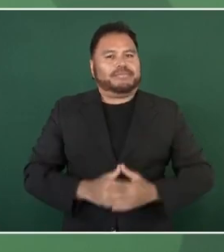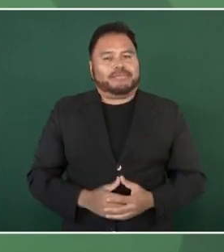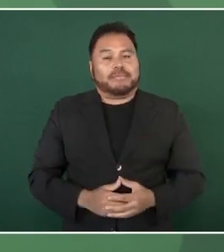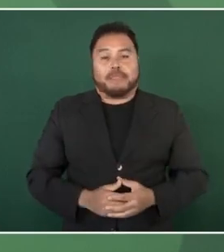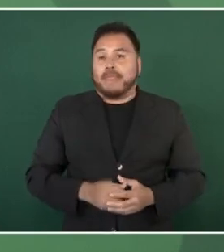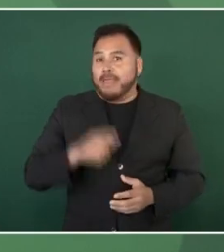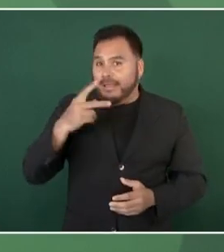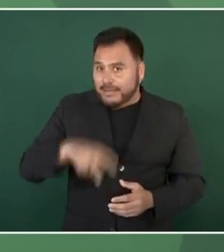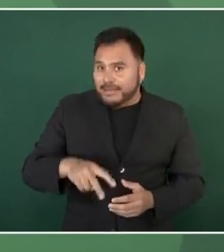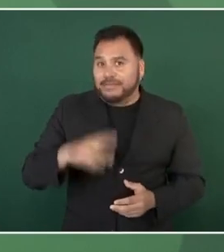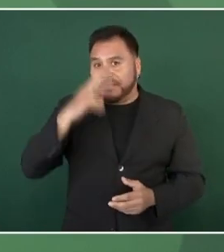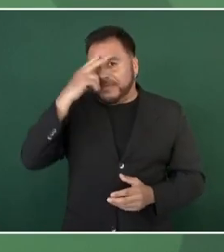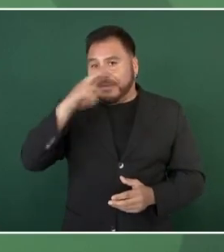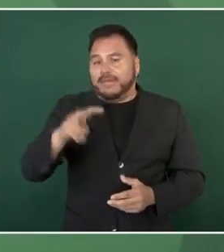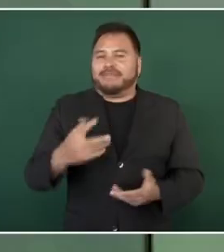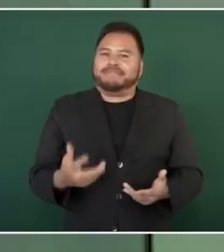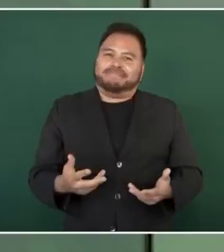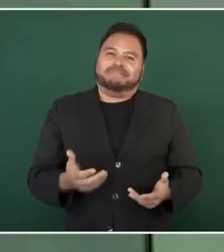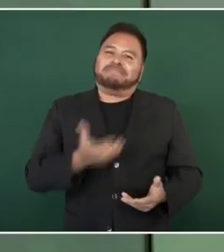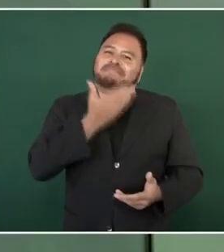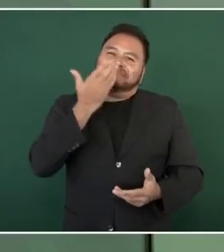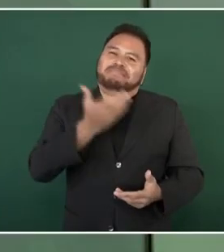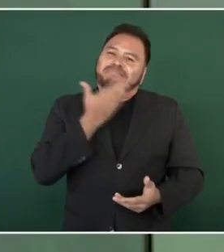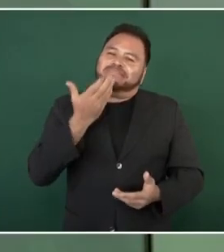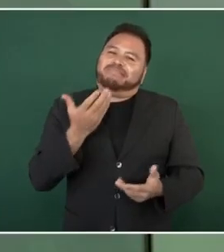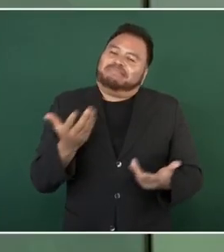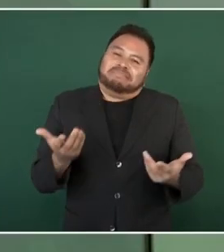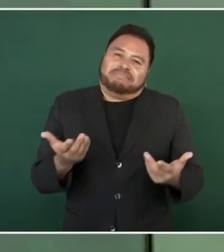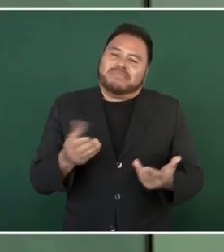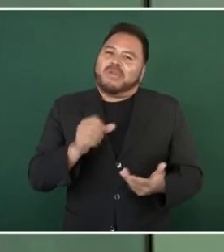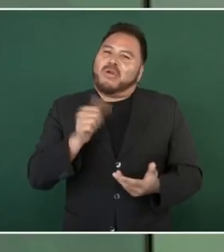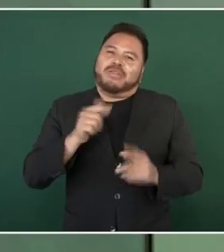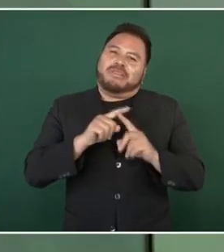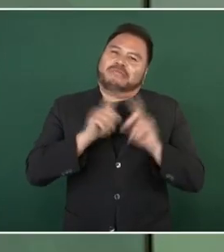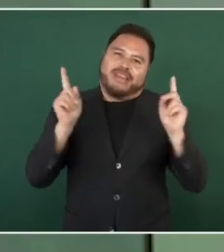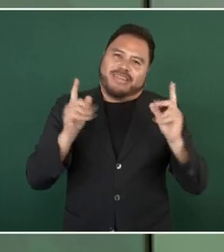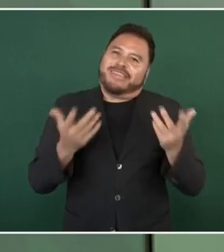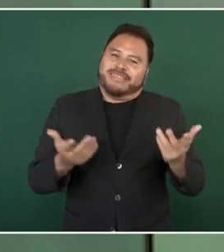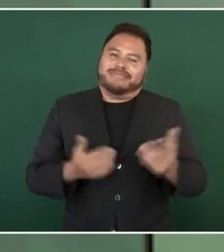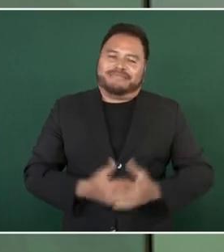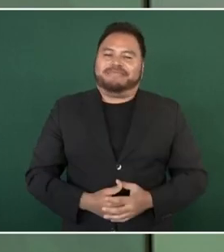Aquí son otras costumbres. Allá